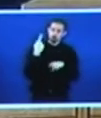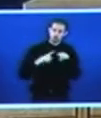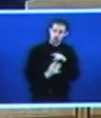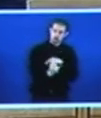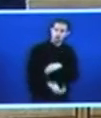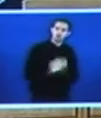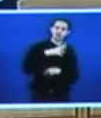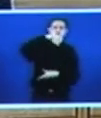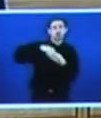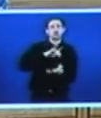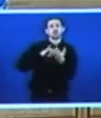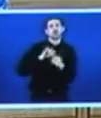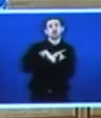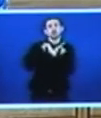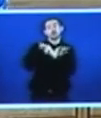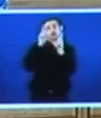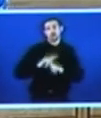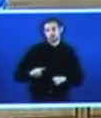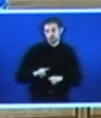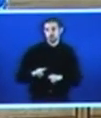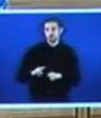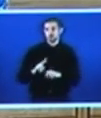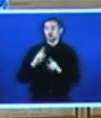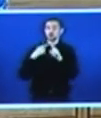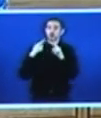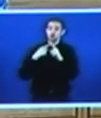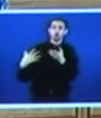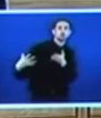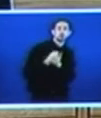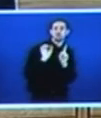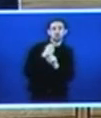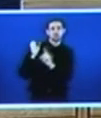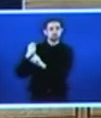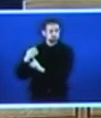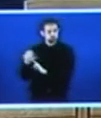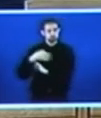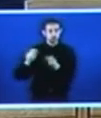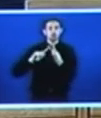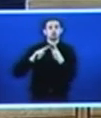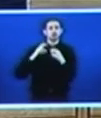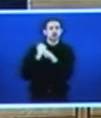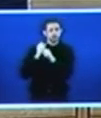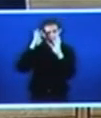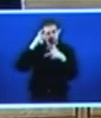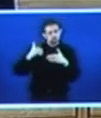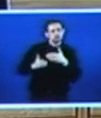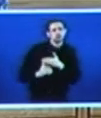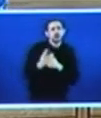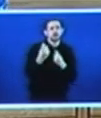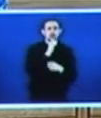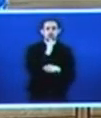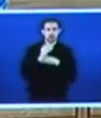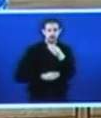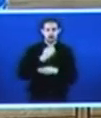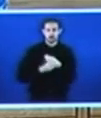Internacional. Primeiro, as conquistas acadadas, e segundo, todo o traballo que queda por facer. Traballo que queda por facer